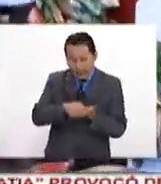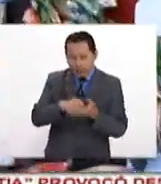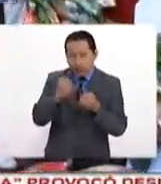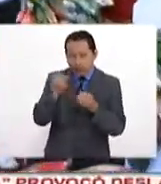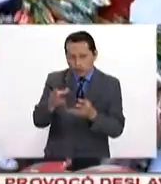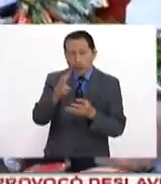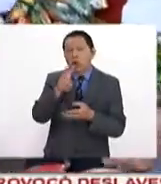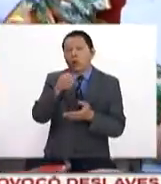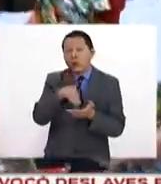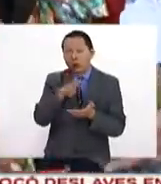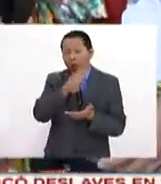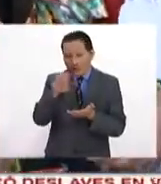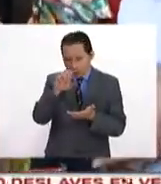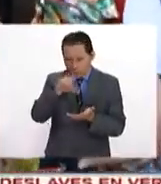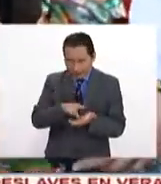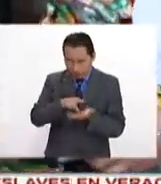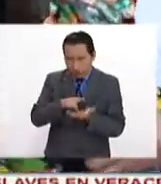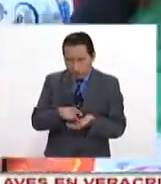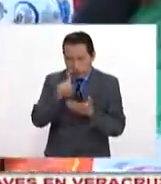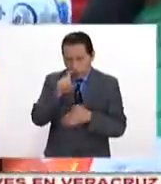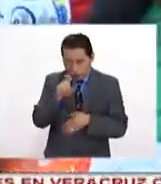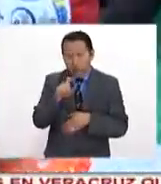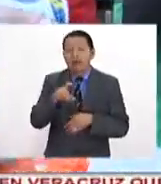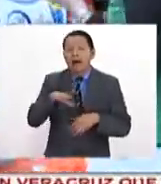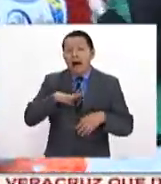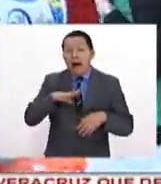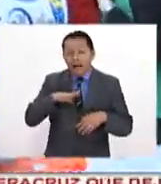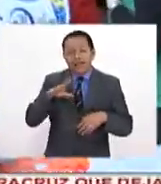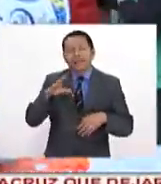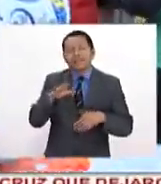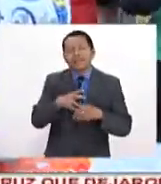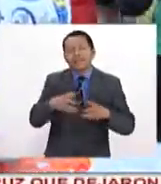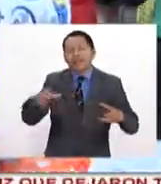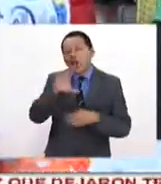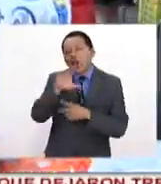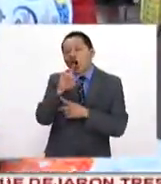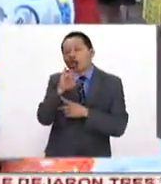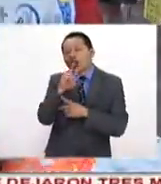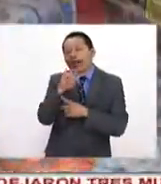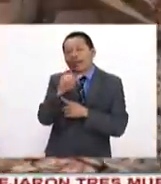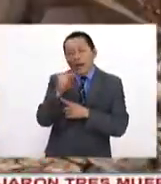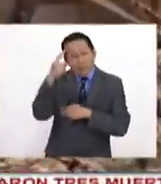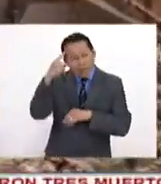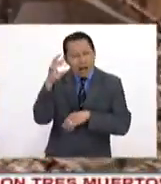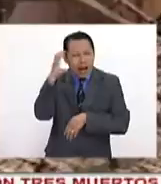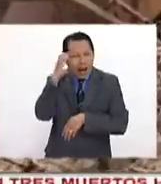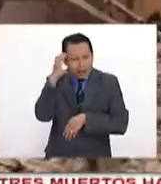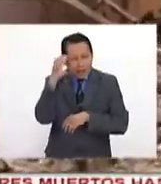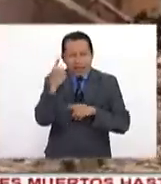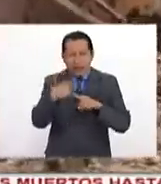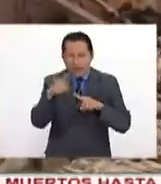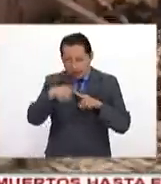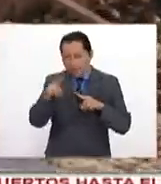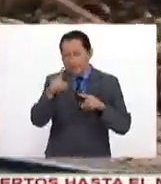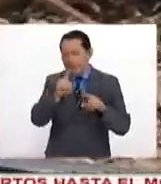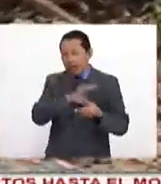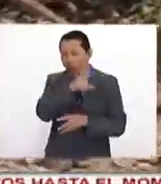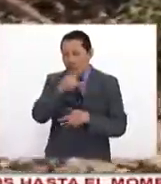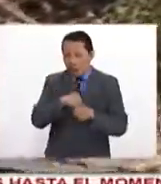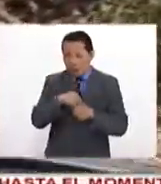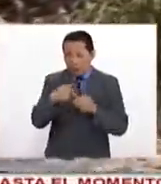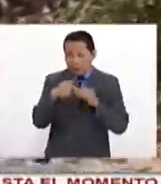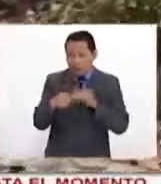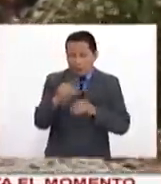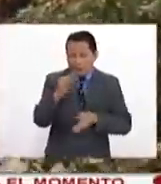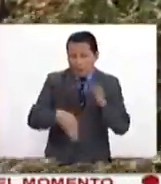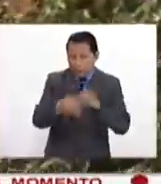450.000 litros de agua, 100.000 colchonetas y cobertores. Calculó que antes del fin de semana ya se tenga un censo de los daños. Por